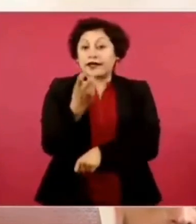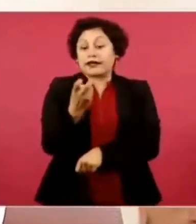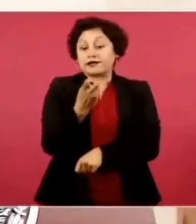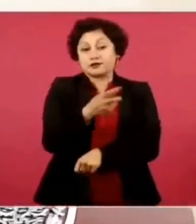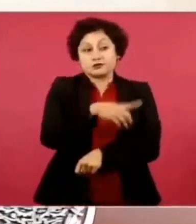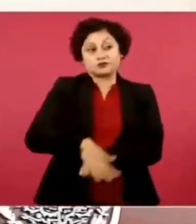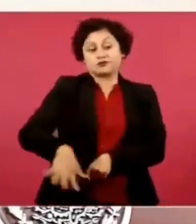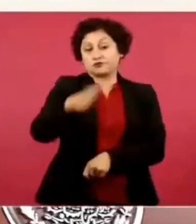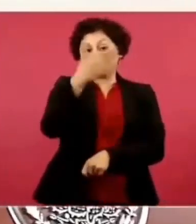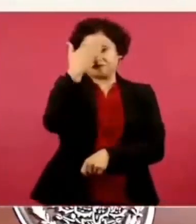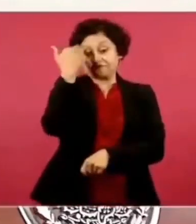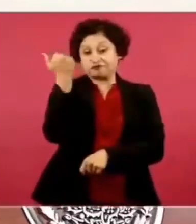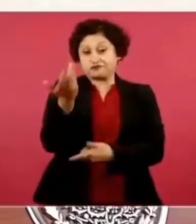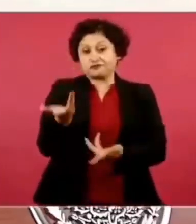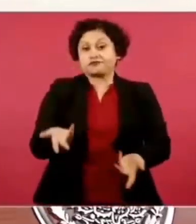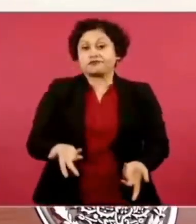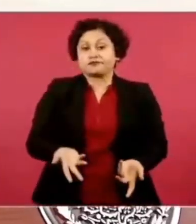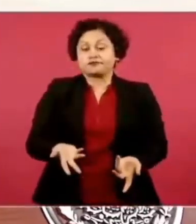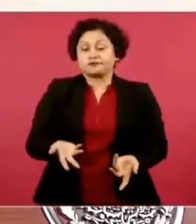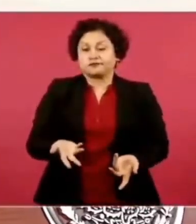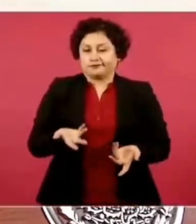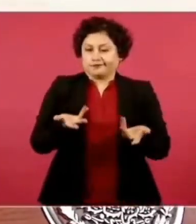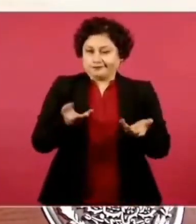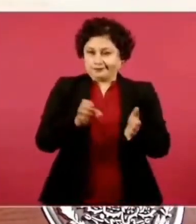resulta que la Corte